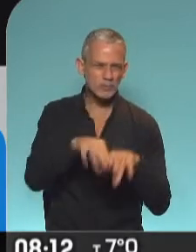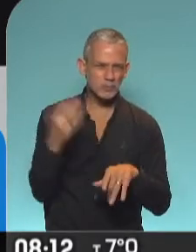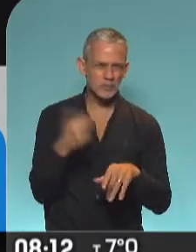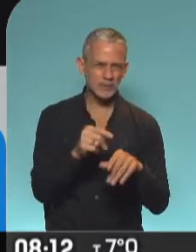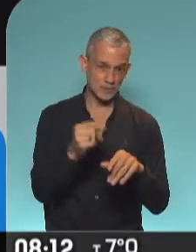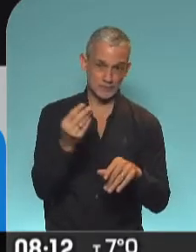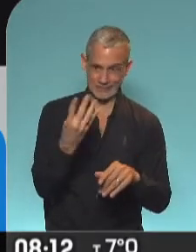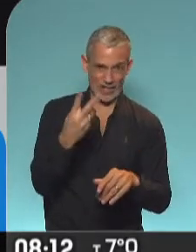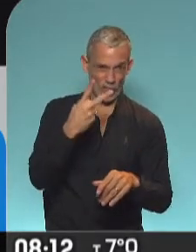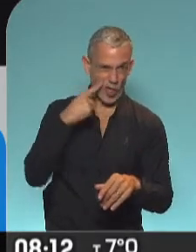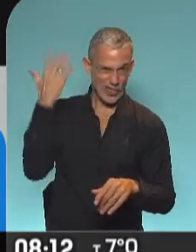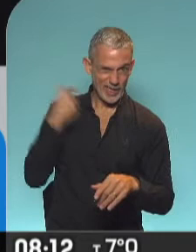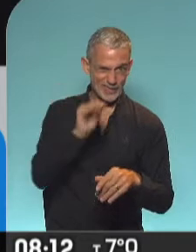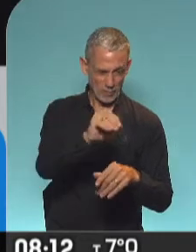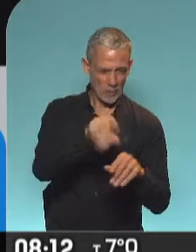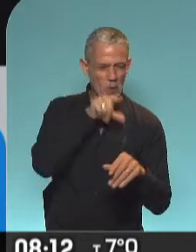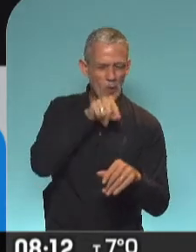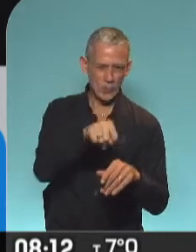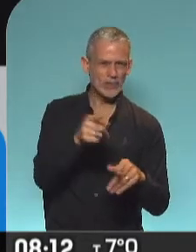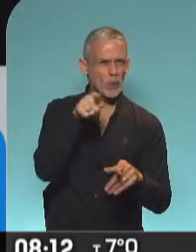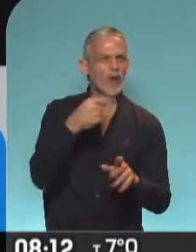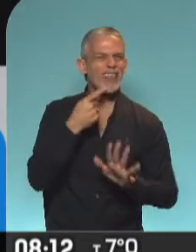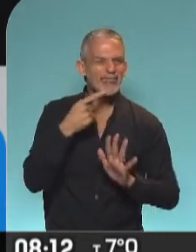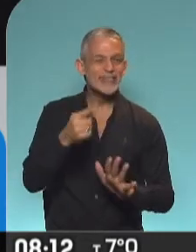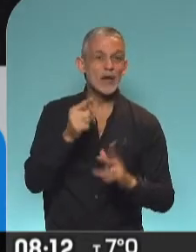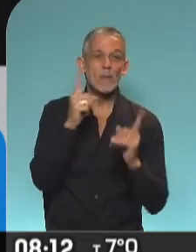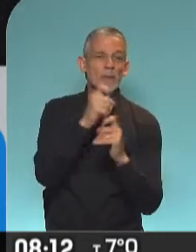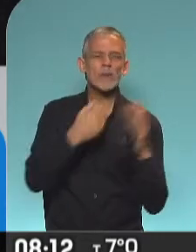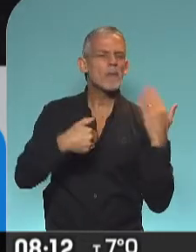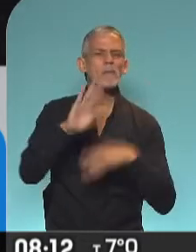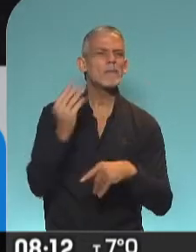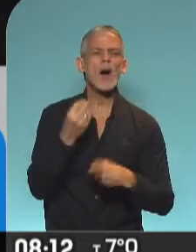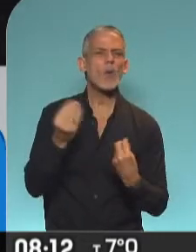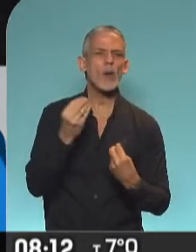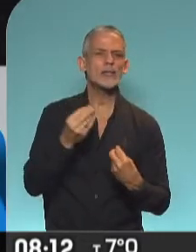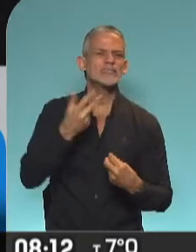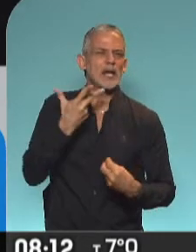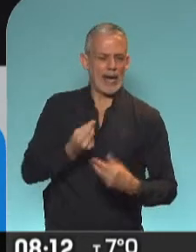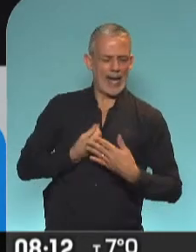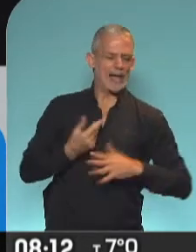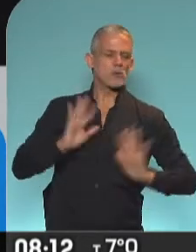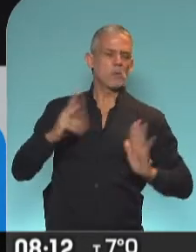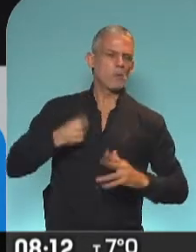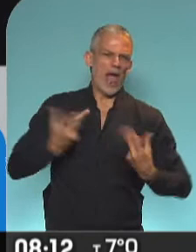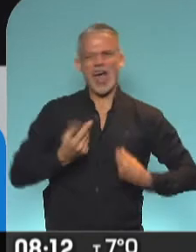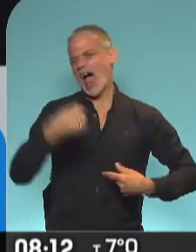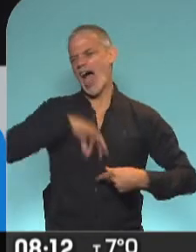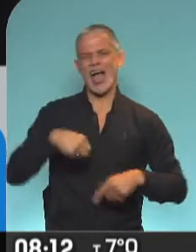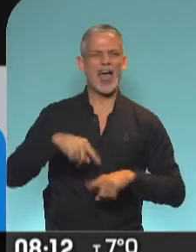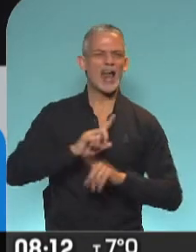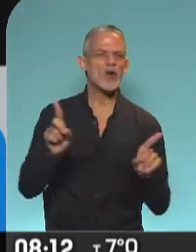poco menos de 48 horas. Usted, entre otras cosas, dice que el principal problema, entonces, ¿qué es? ¿La negación de la situación? ¿A